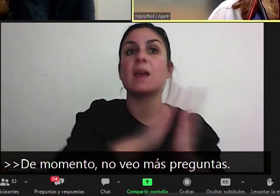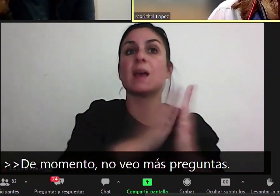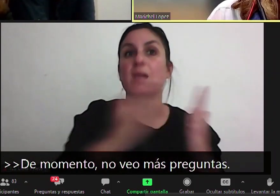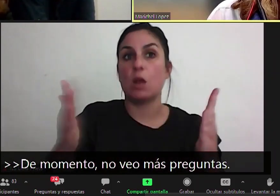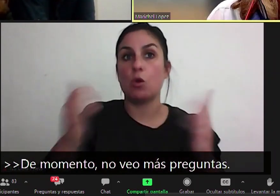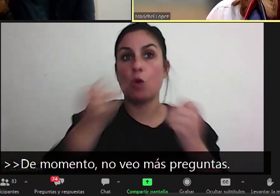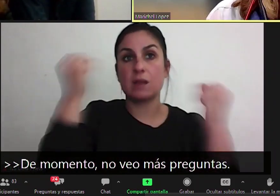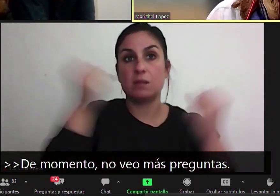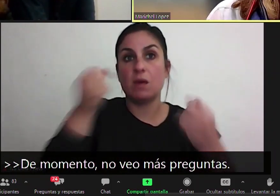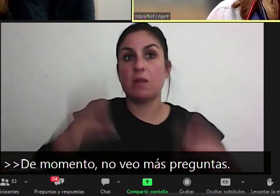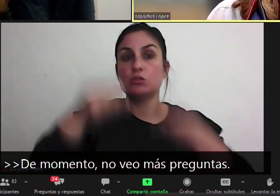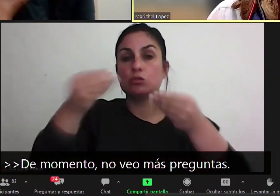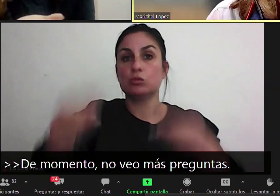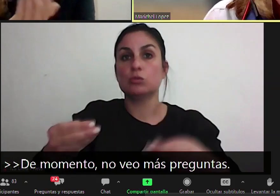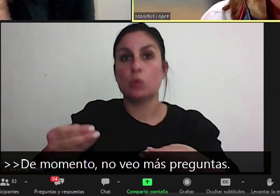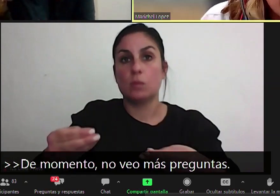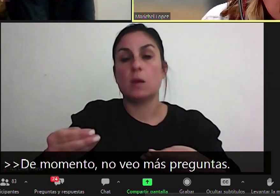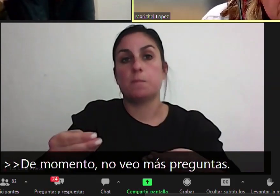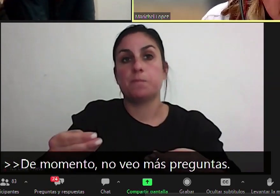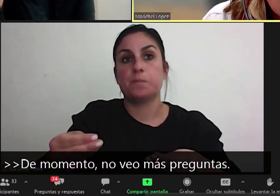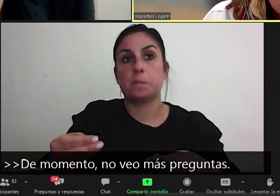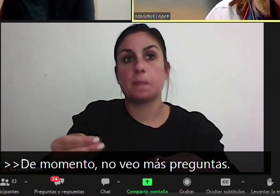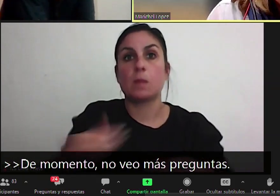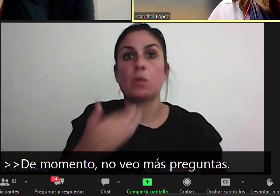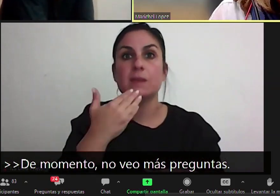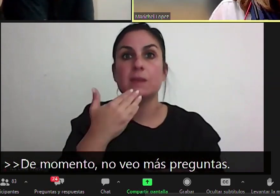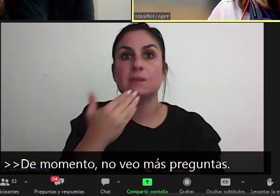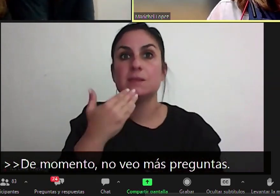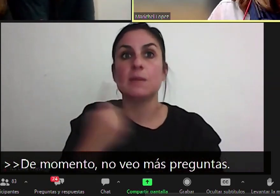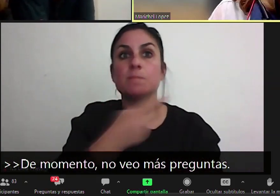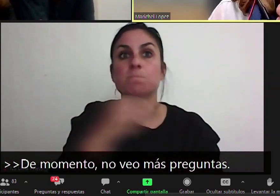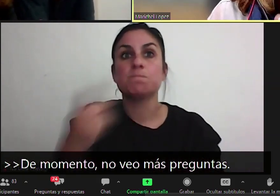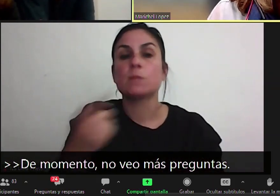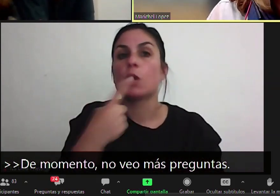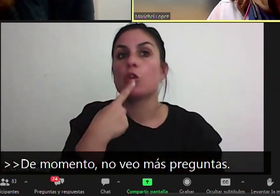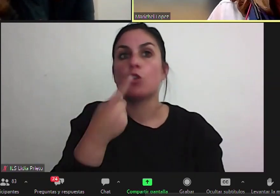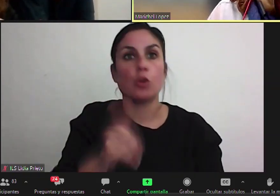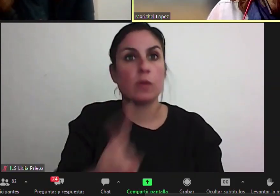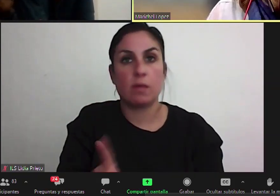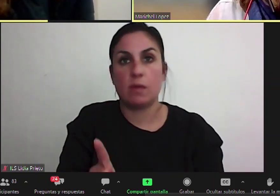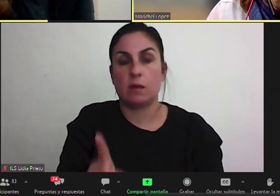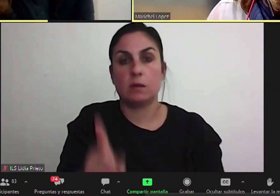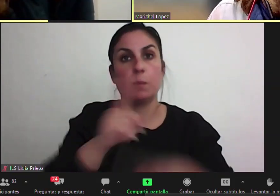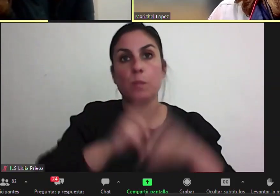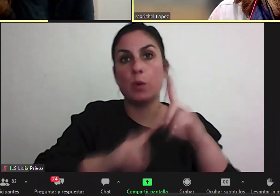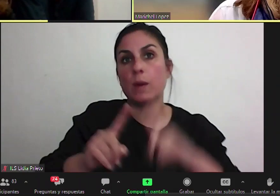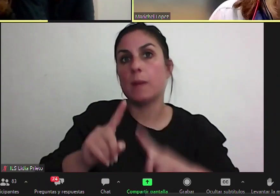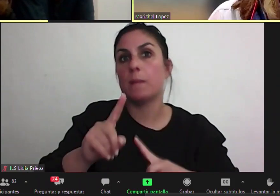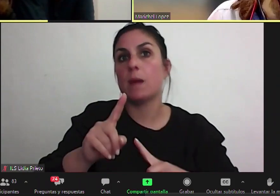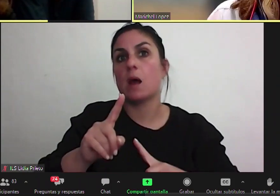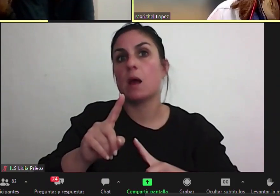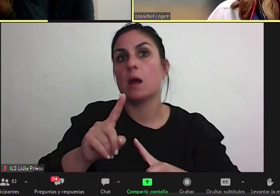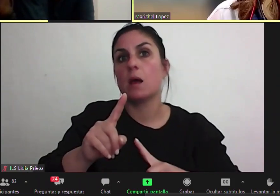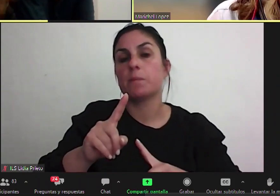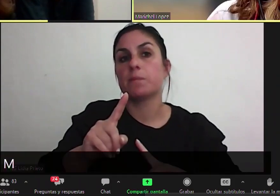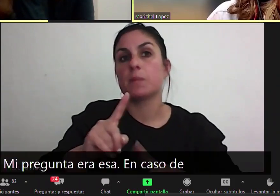complementarias y en ningún momento, a no ser que, como indica Jung, te expresen explícitamente que tienen este problema, este problema, pues no